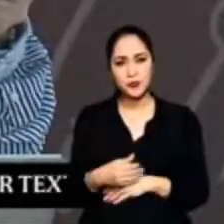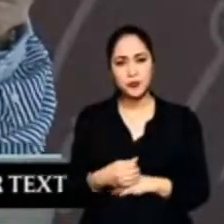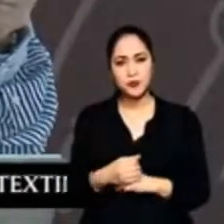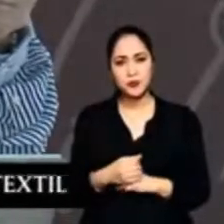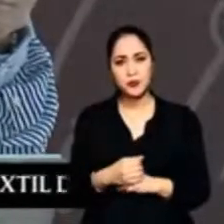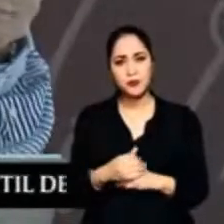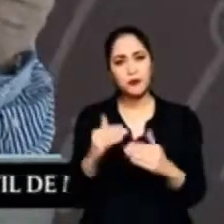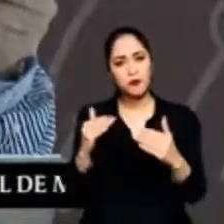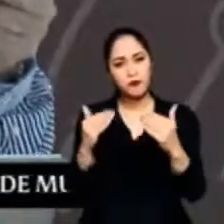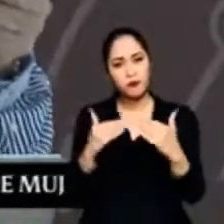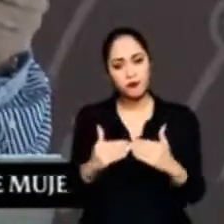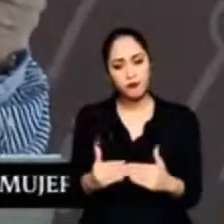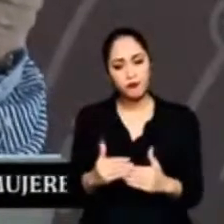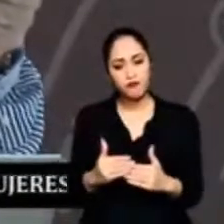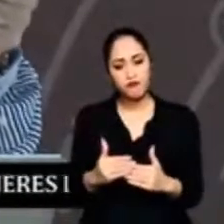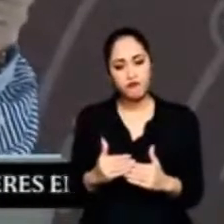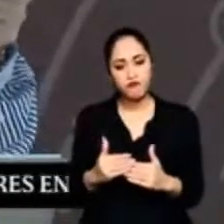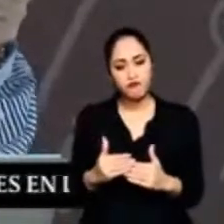Y está